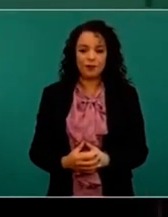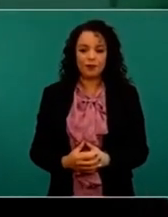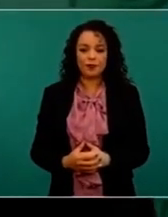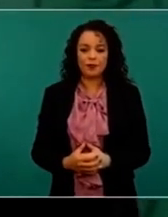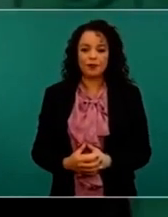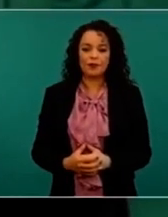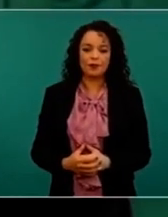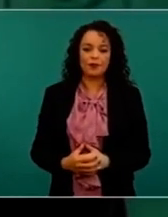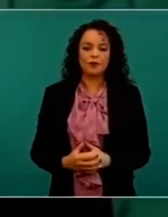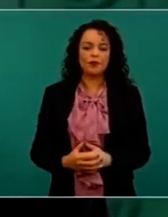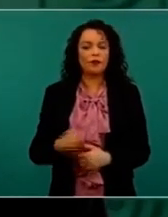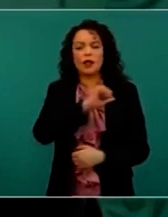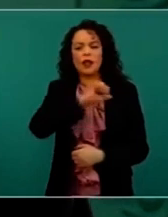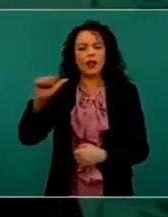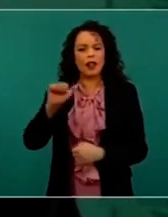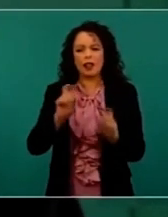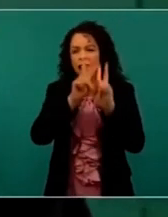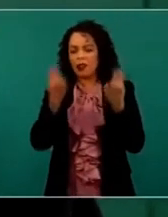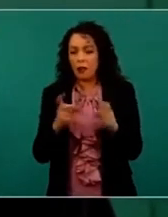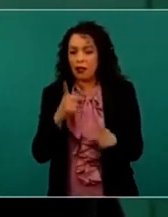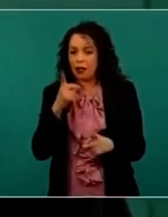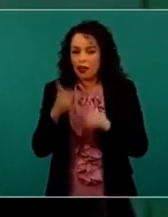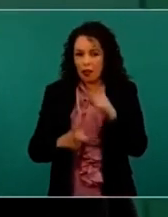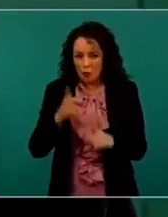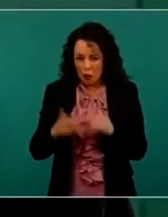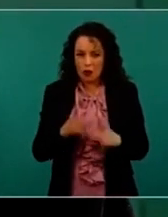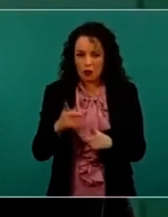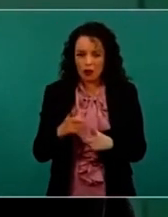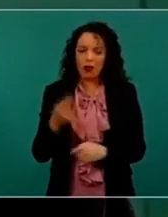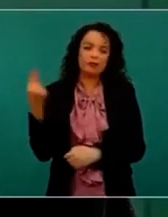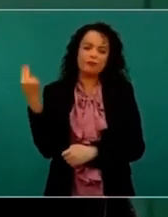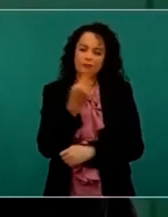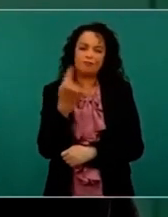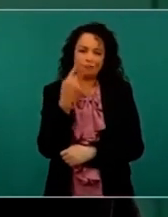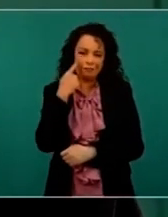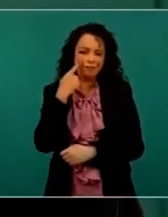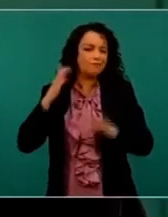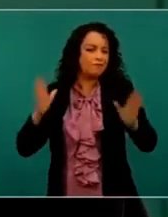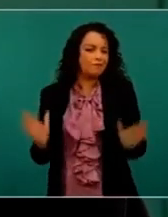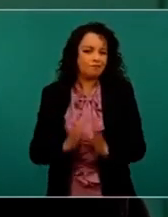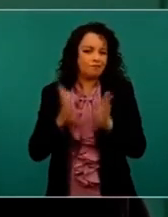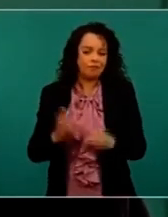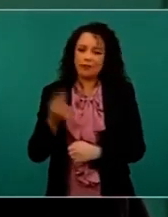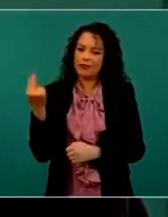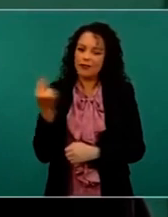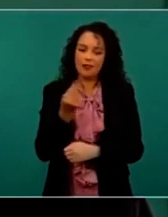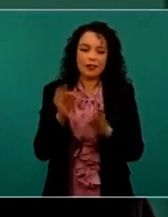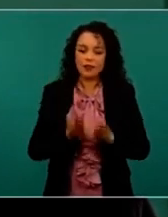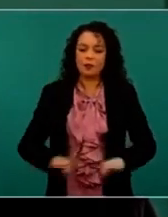Todo lo que es deporte, pues hay que impulsarlo, promoverlo